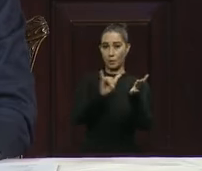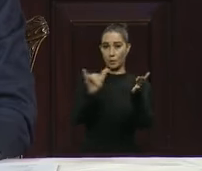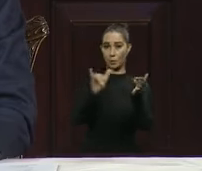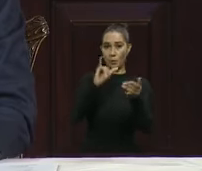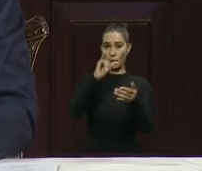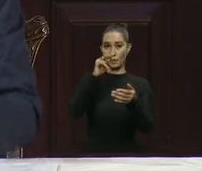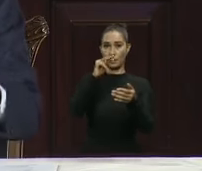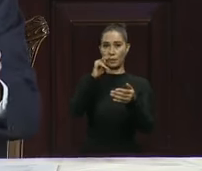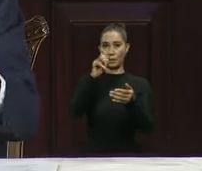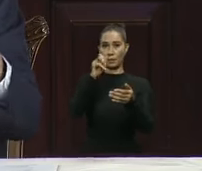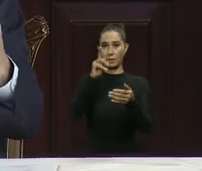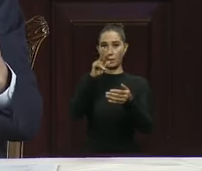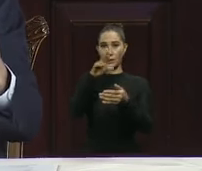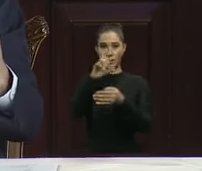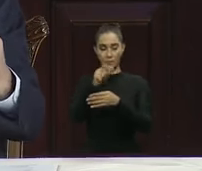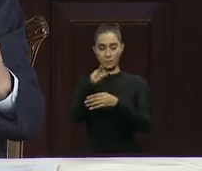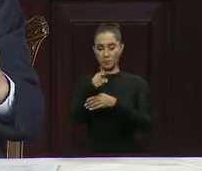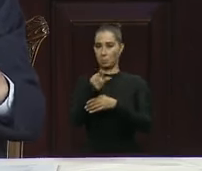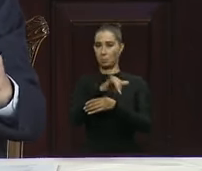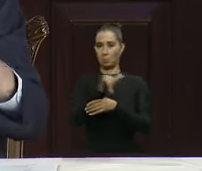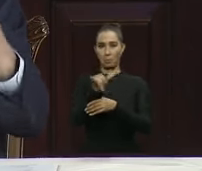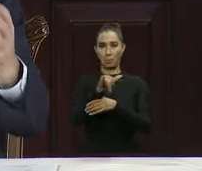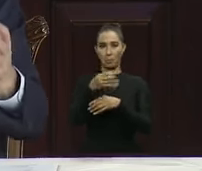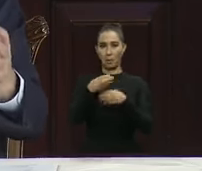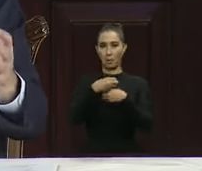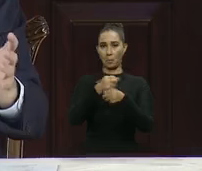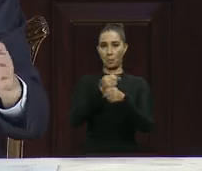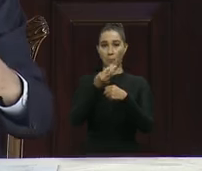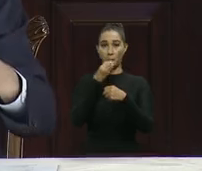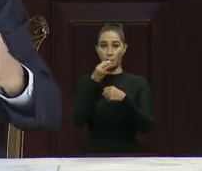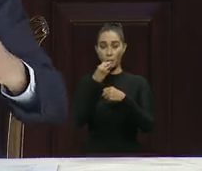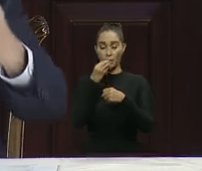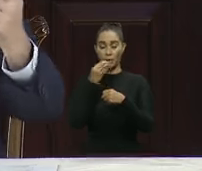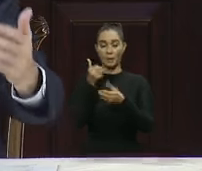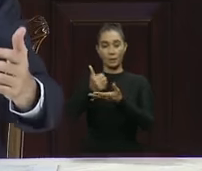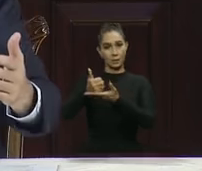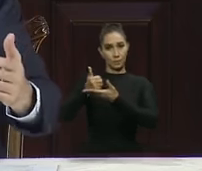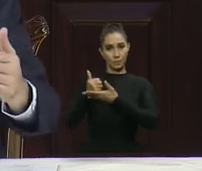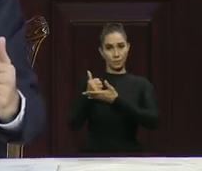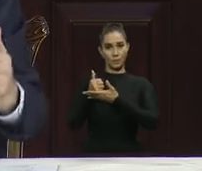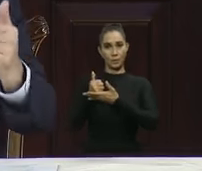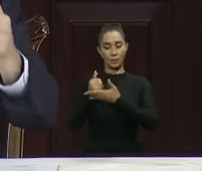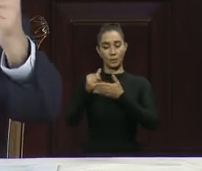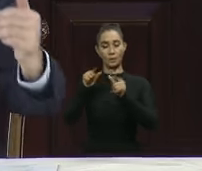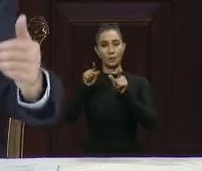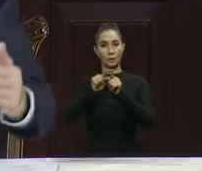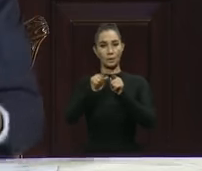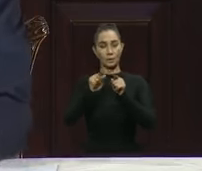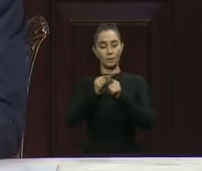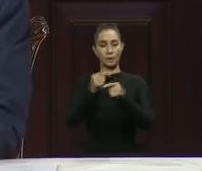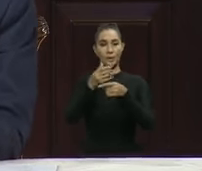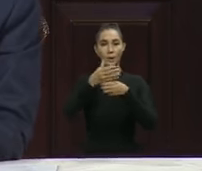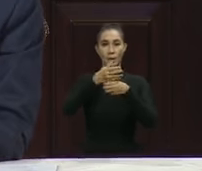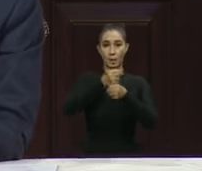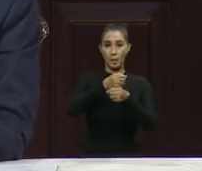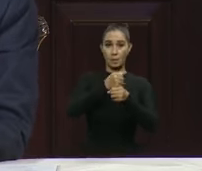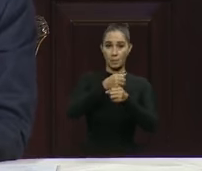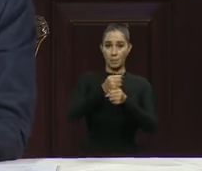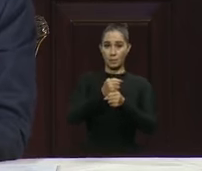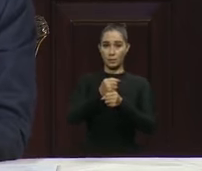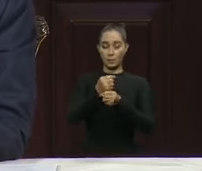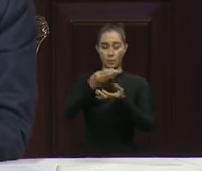llevarle también y tener un stand con los productos de INEPRE que ayude también a presionar los